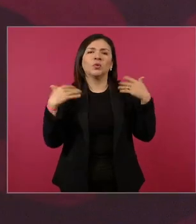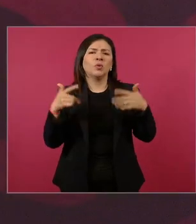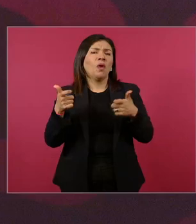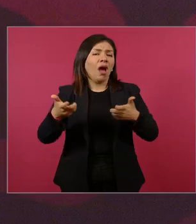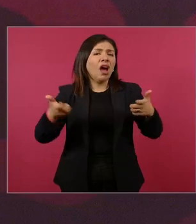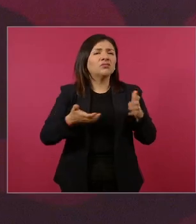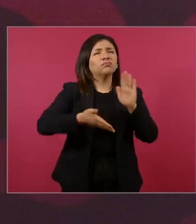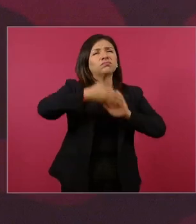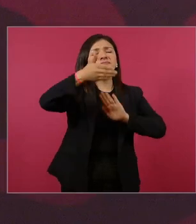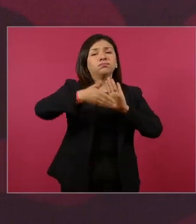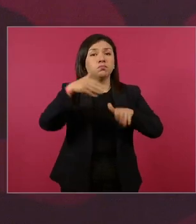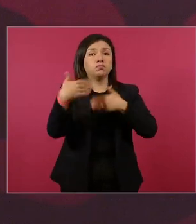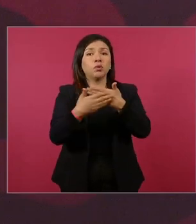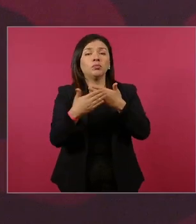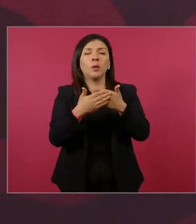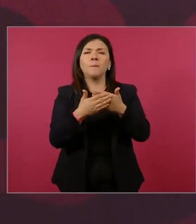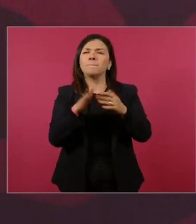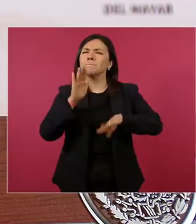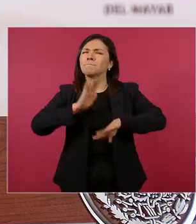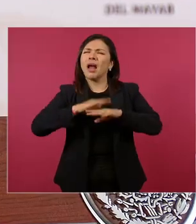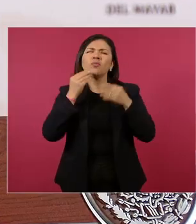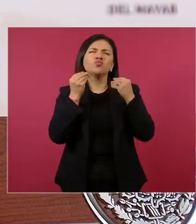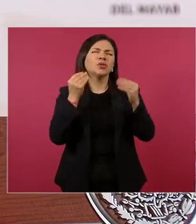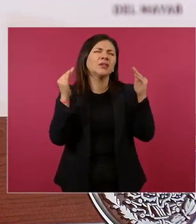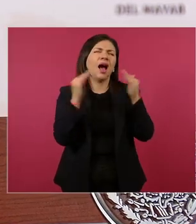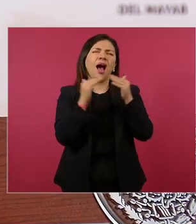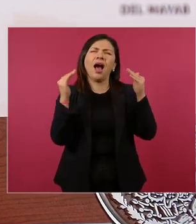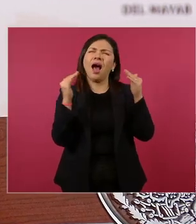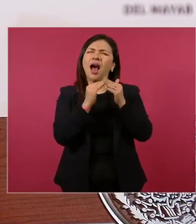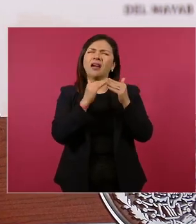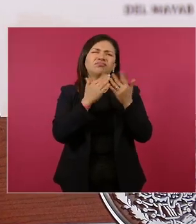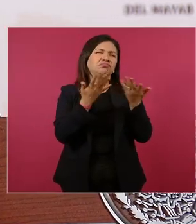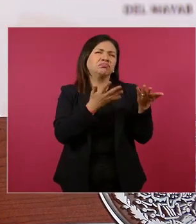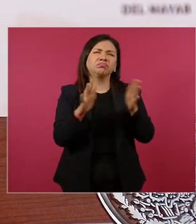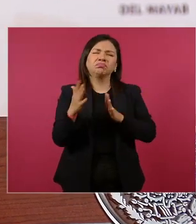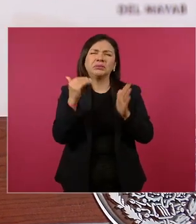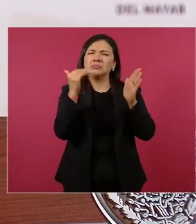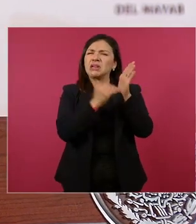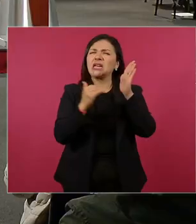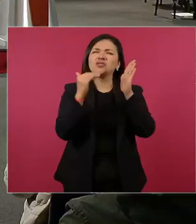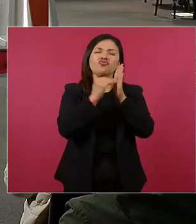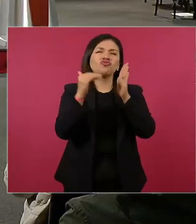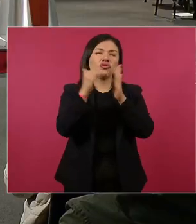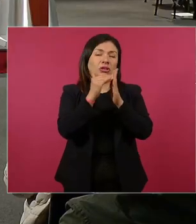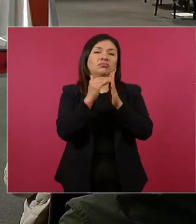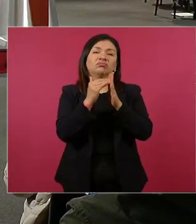millones de viviendas en los 6 años.